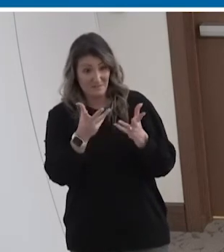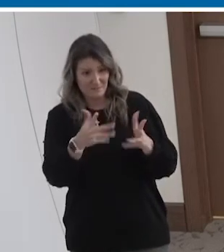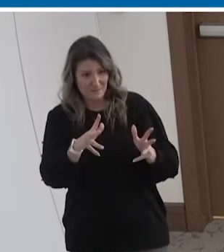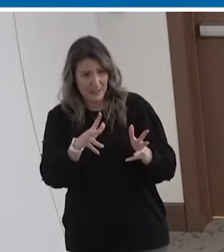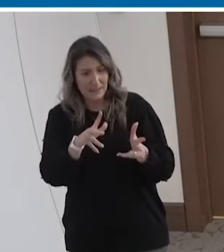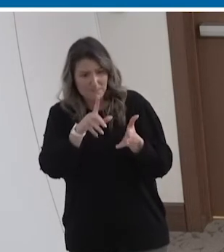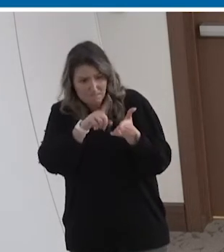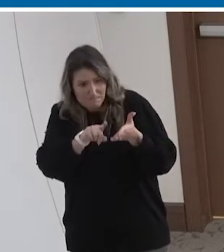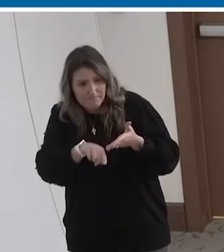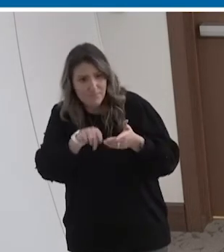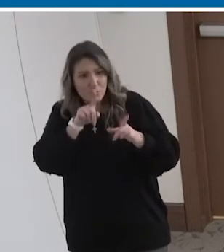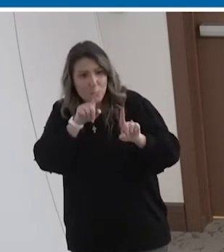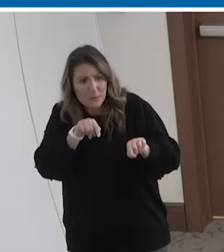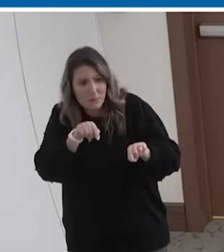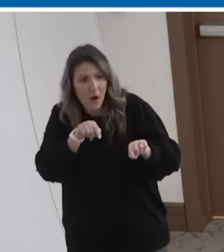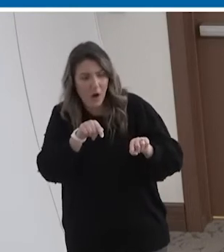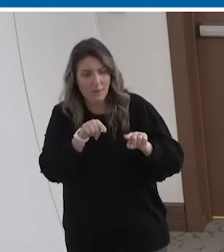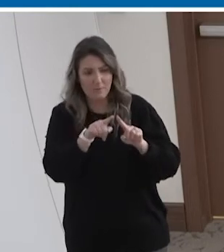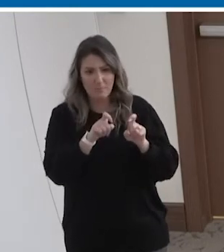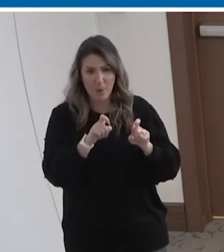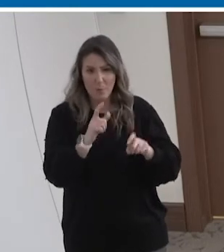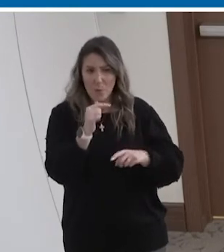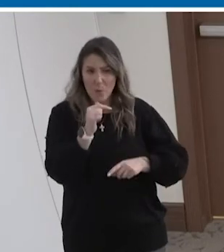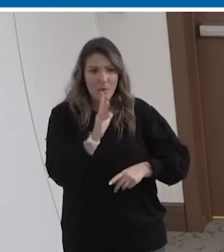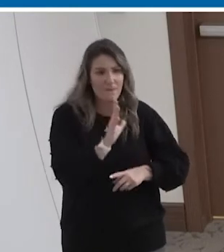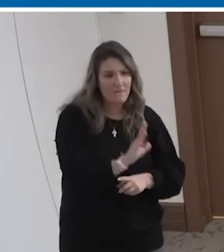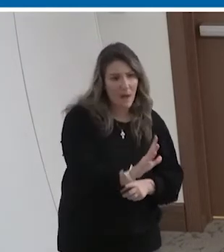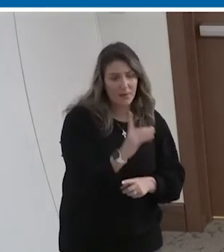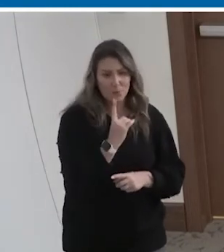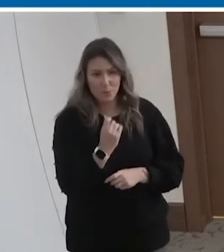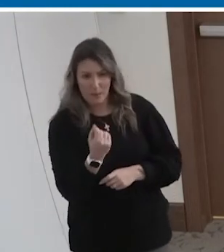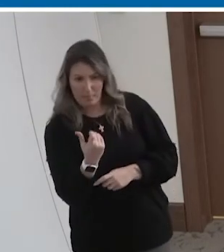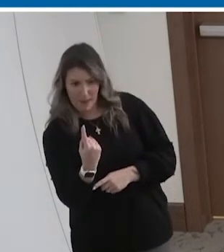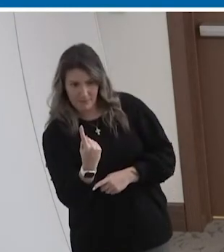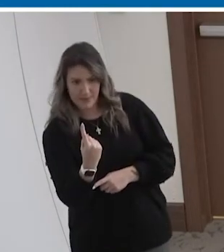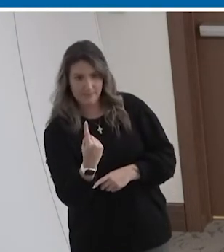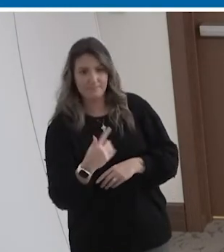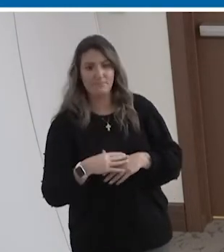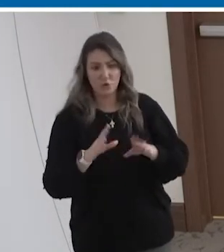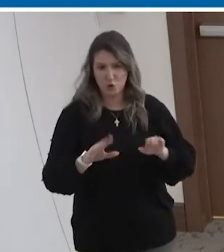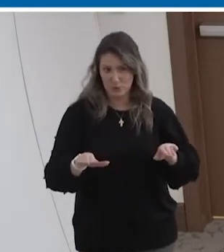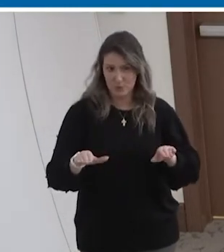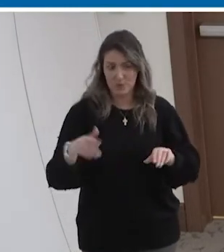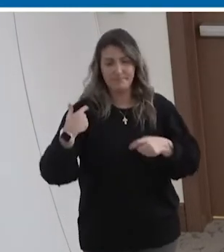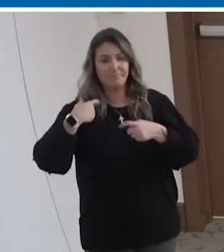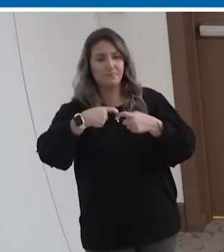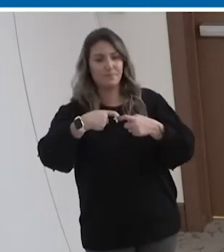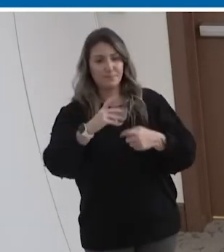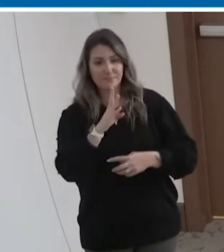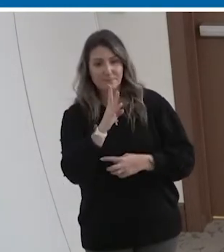vaccine in the 5 to 11-year-old child, Y cuando